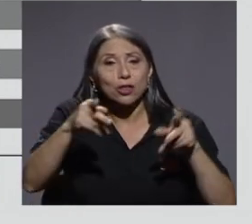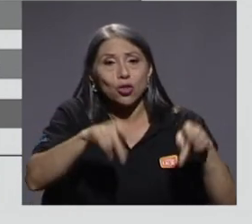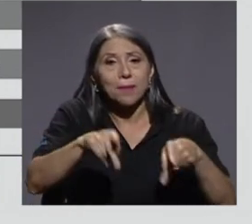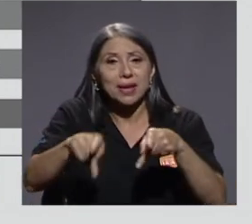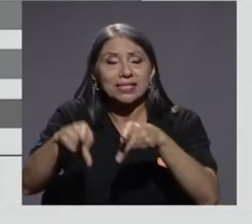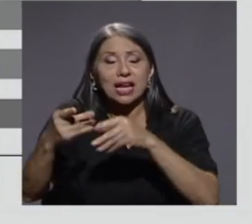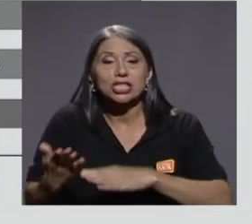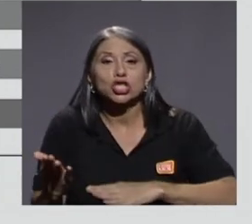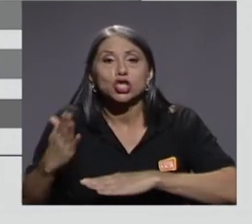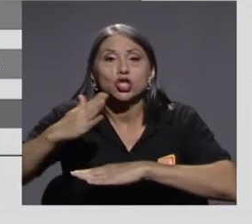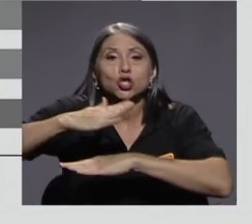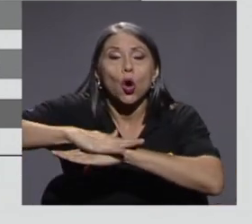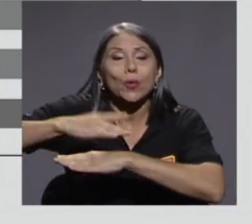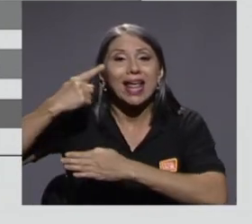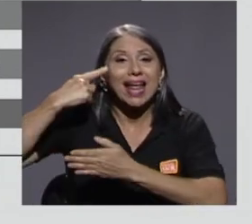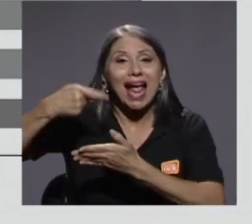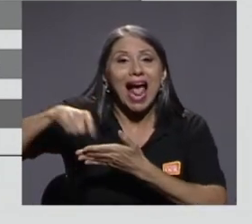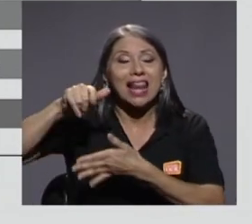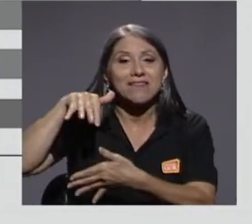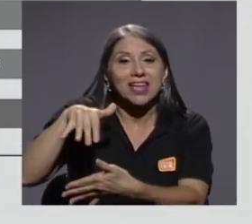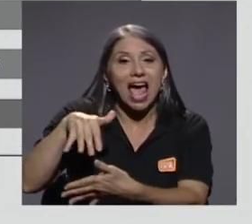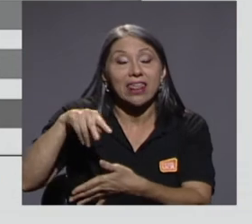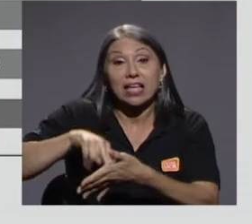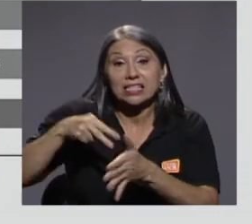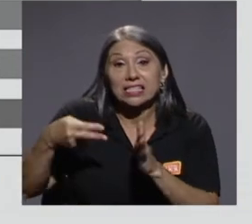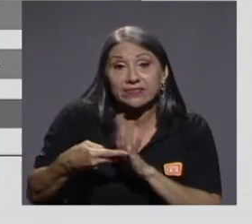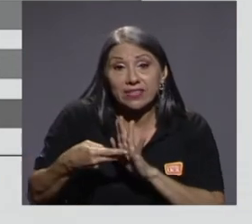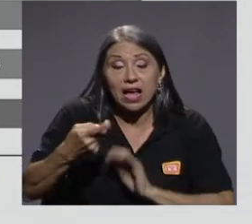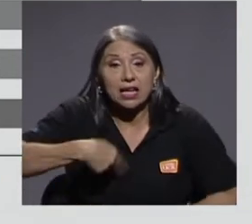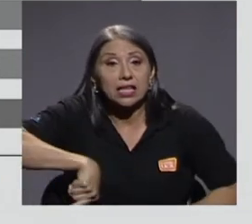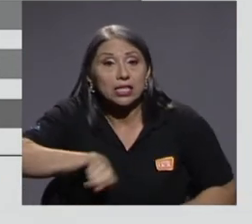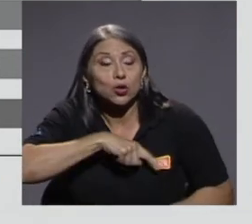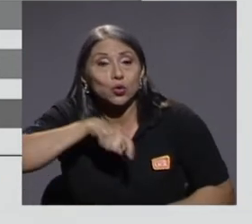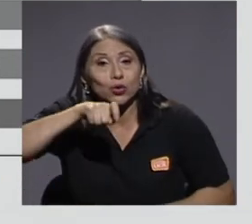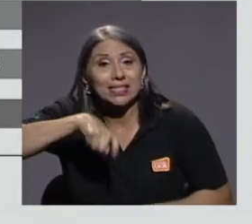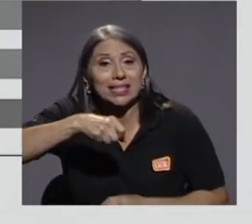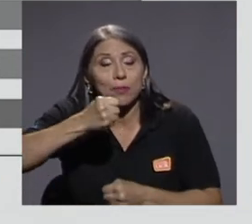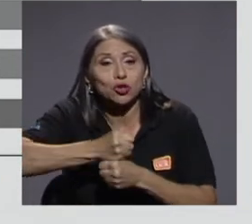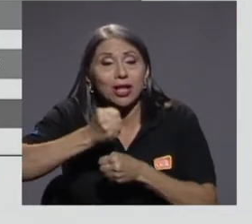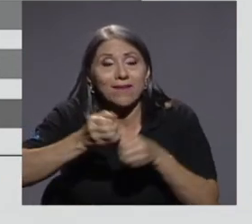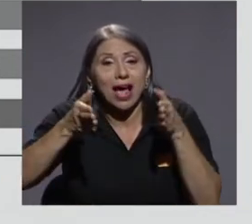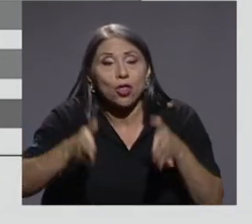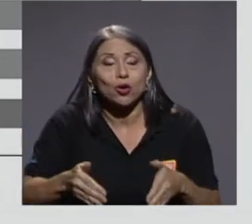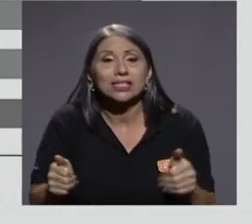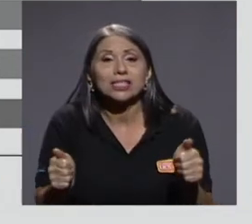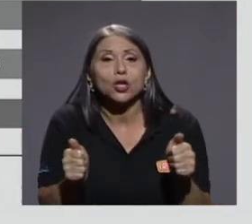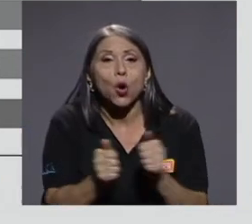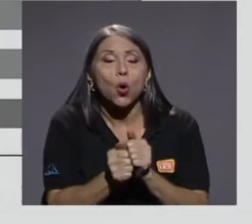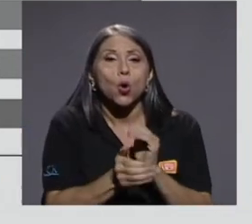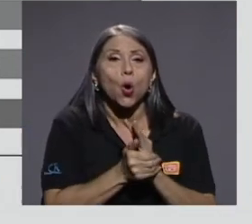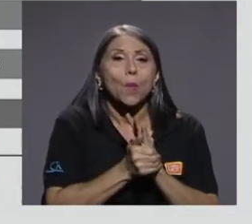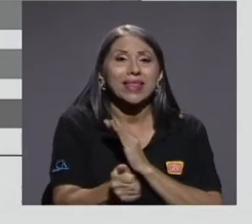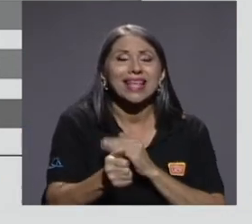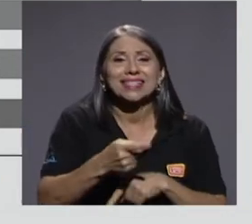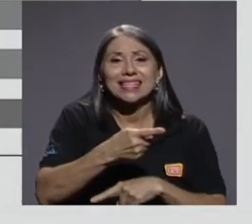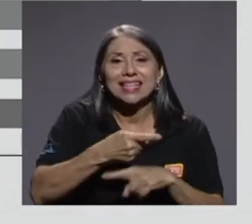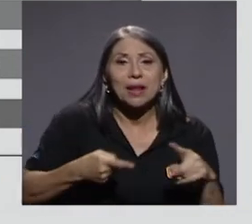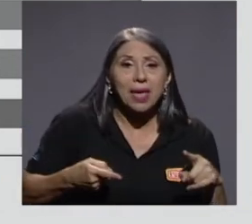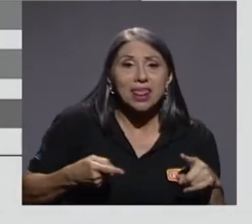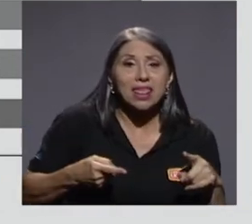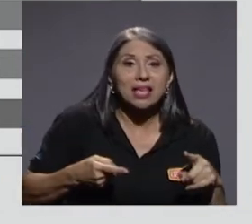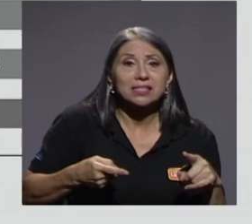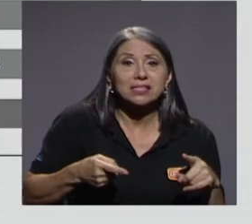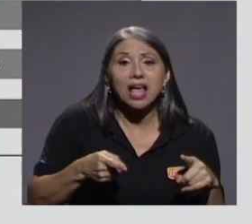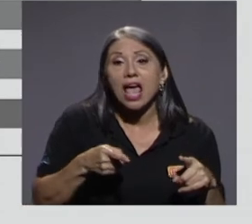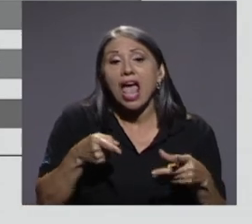sobrecalificada. Es decir, cuando necesitamos trabajadores con competencias intermedias o los estamos